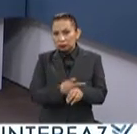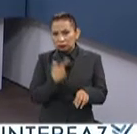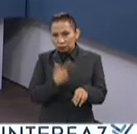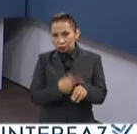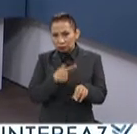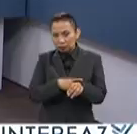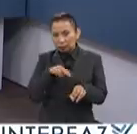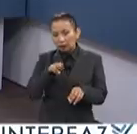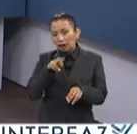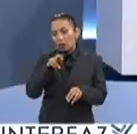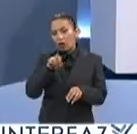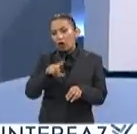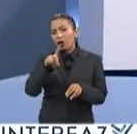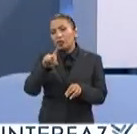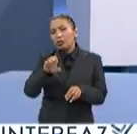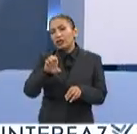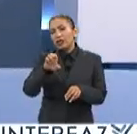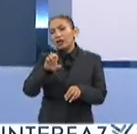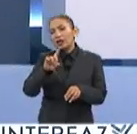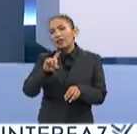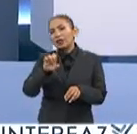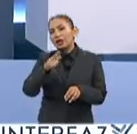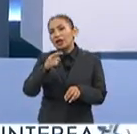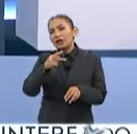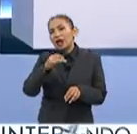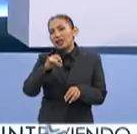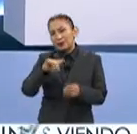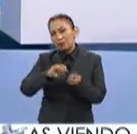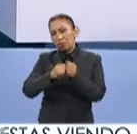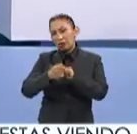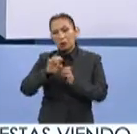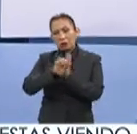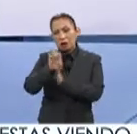enfermedades neurodegenerativas, como el Alzheimer,